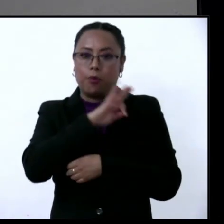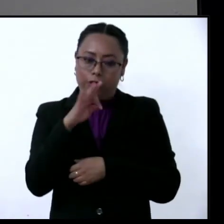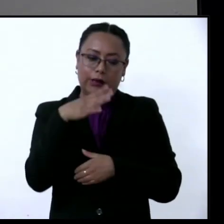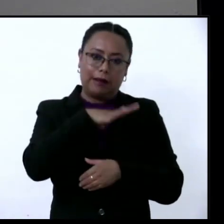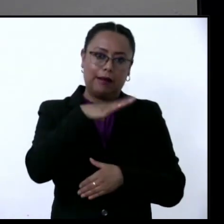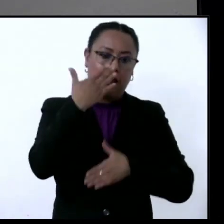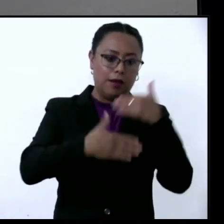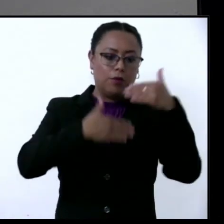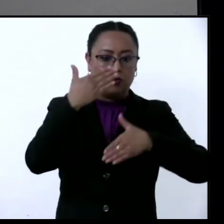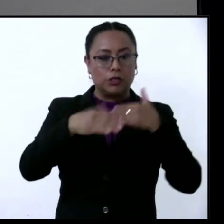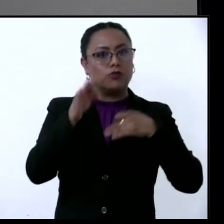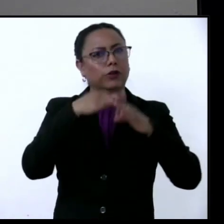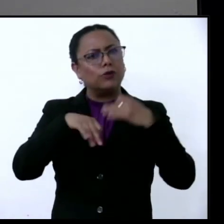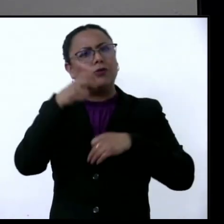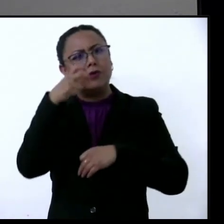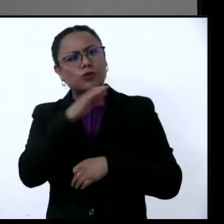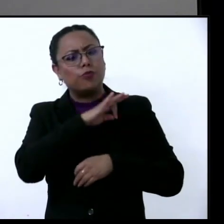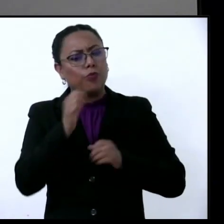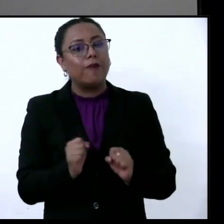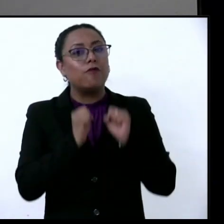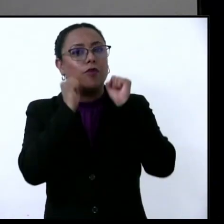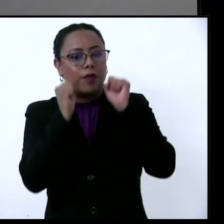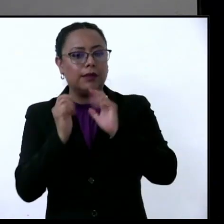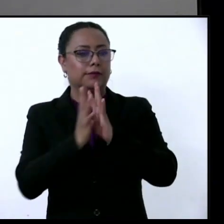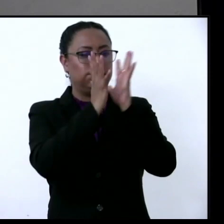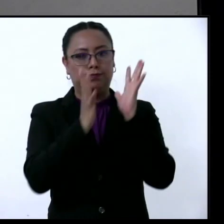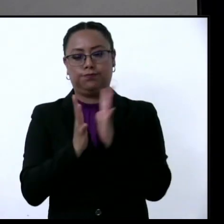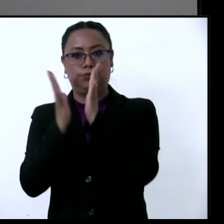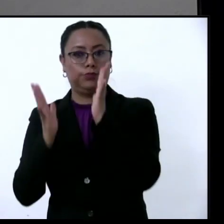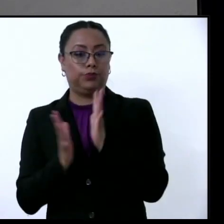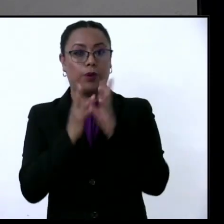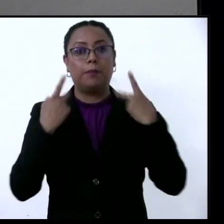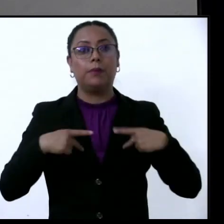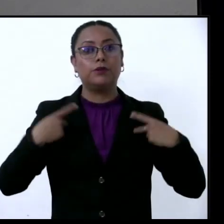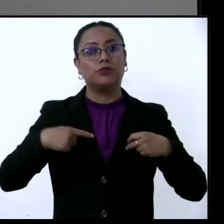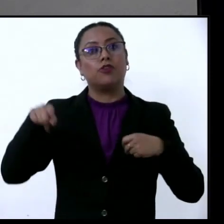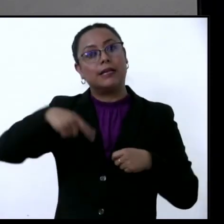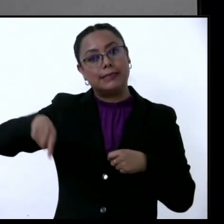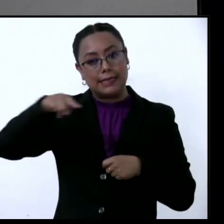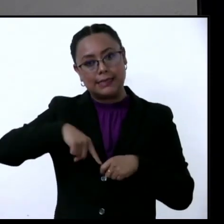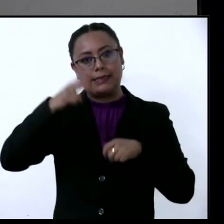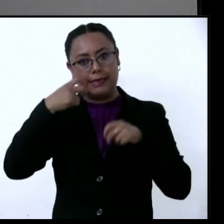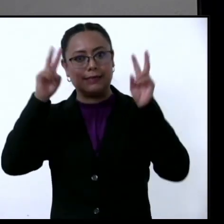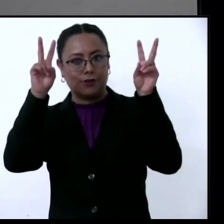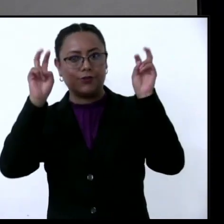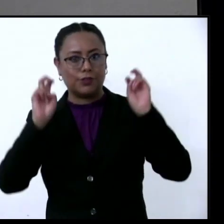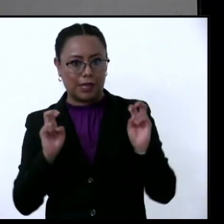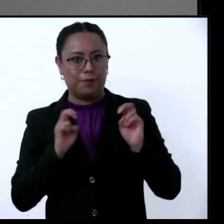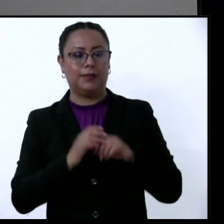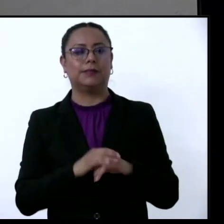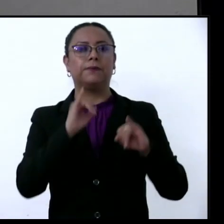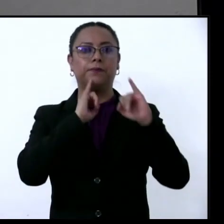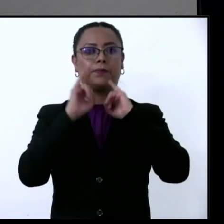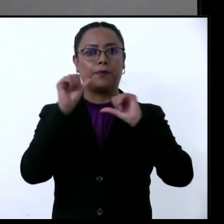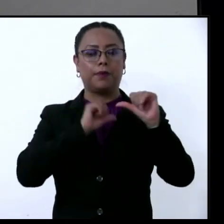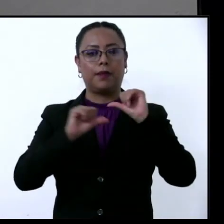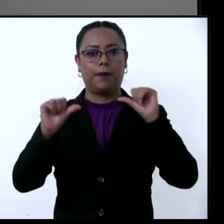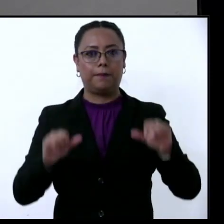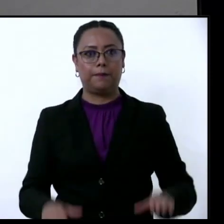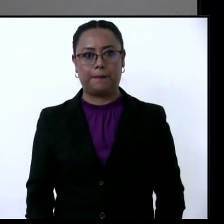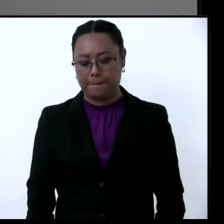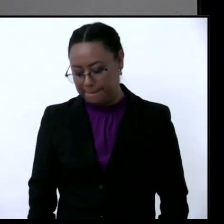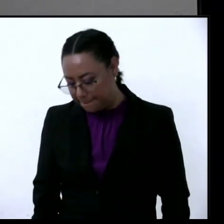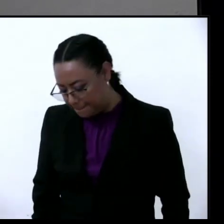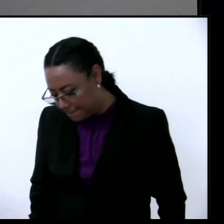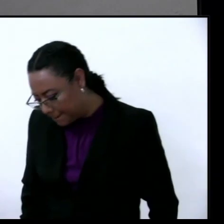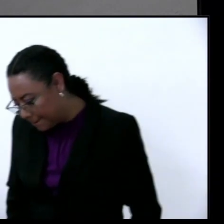que nos ayuden a fortalecer la participación de las personas en estas materias. Nos ha permitido el empleo